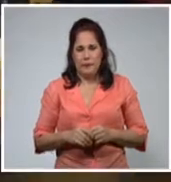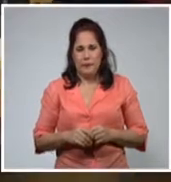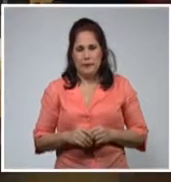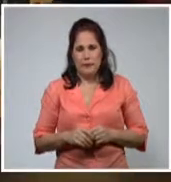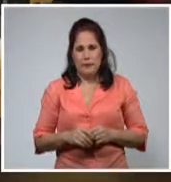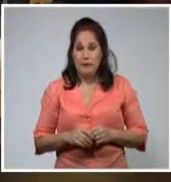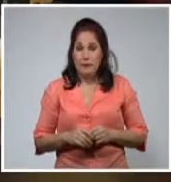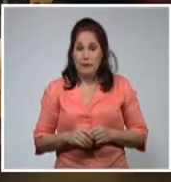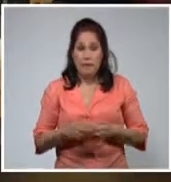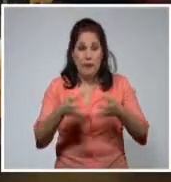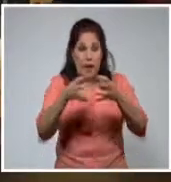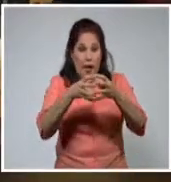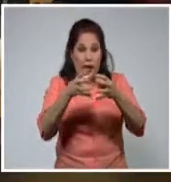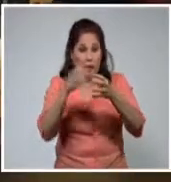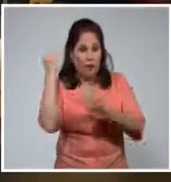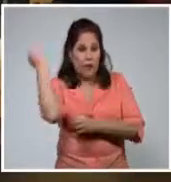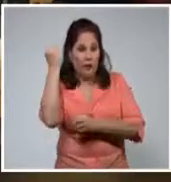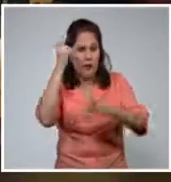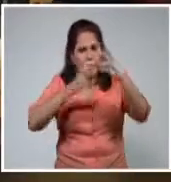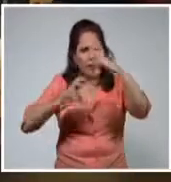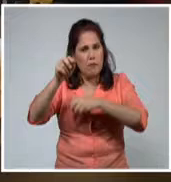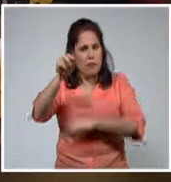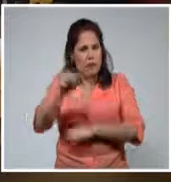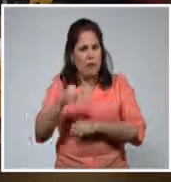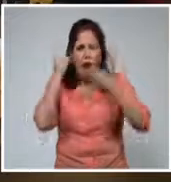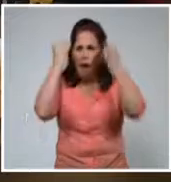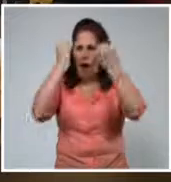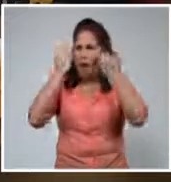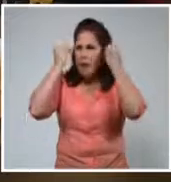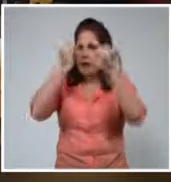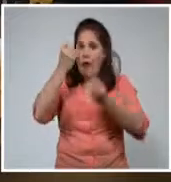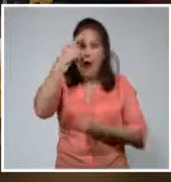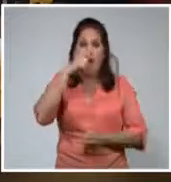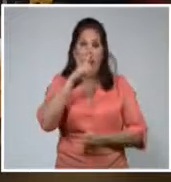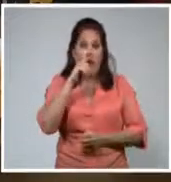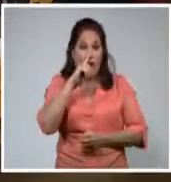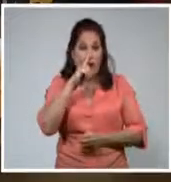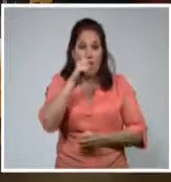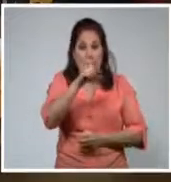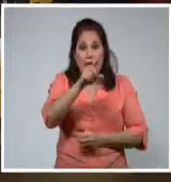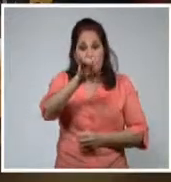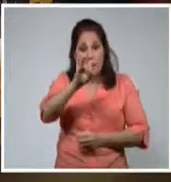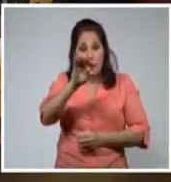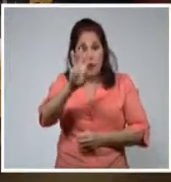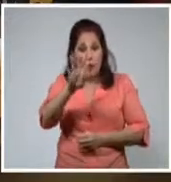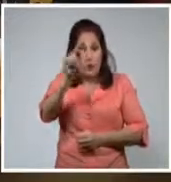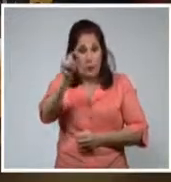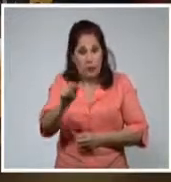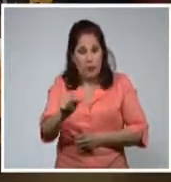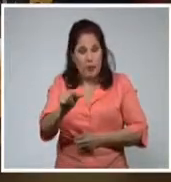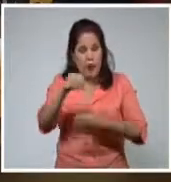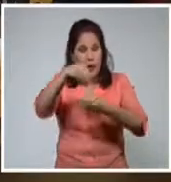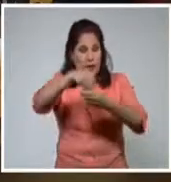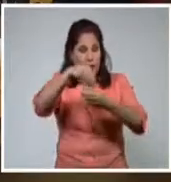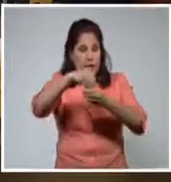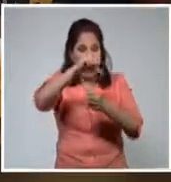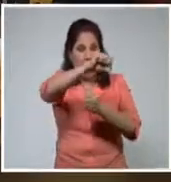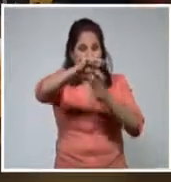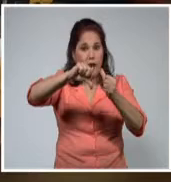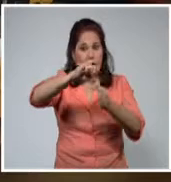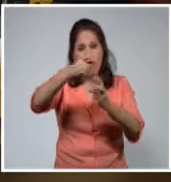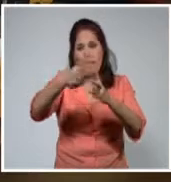El equipo internacional de investigadores analizó el ADN de 174 personas que vivieron en el Caribe y